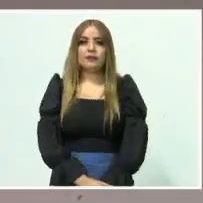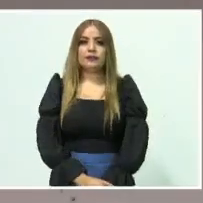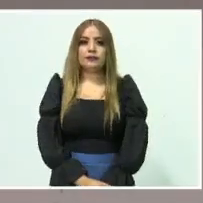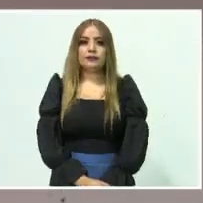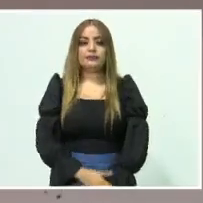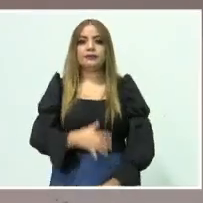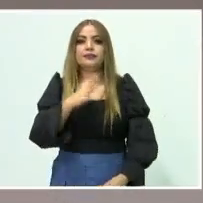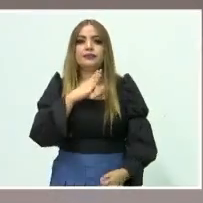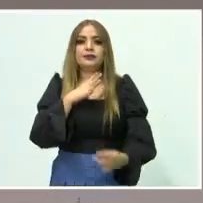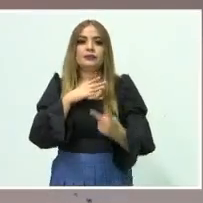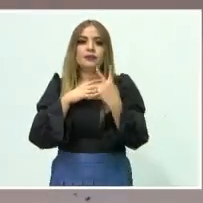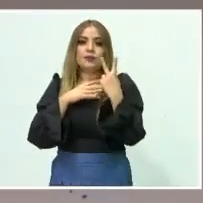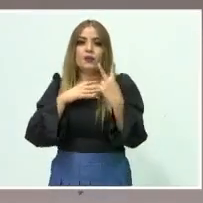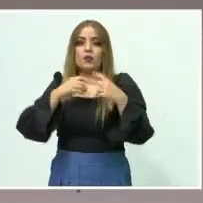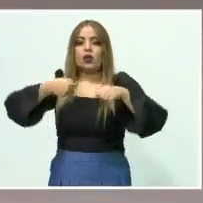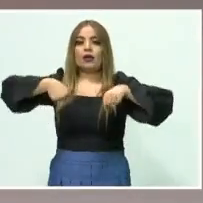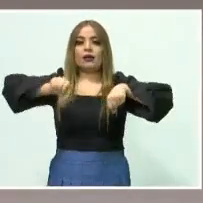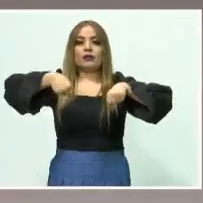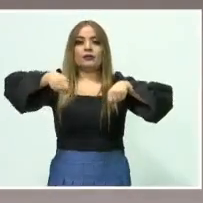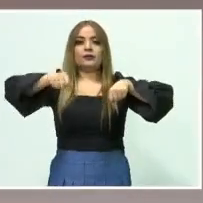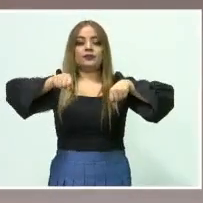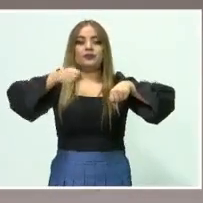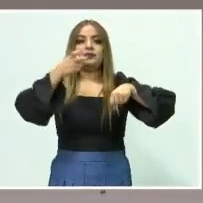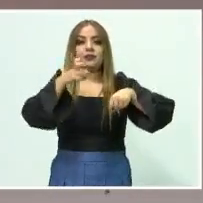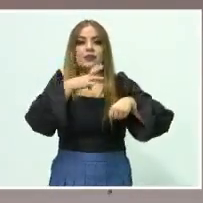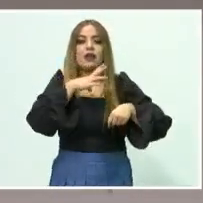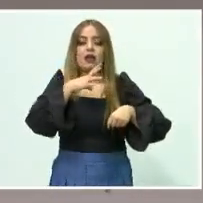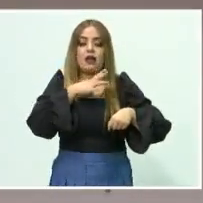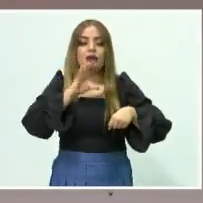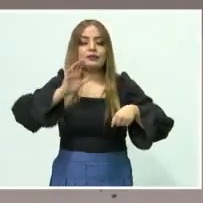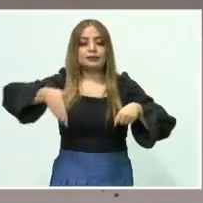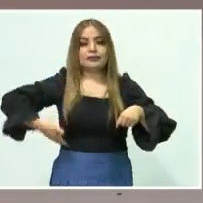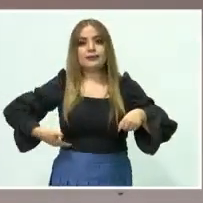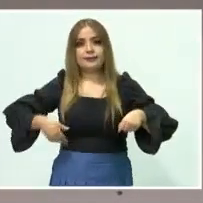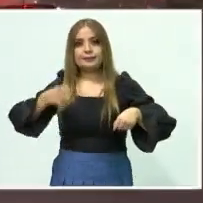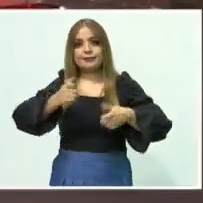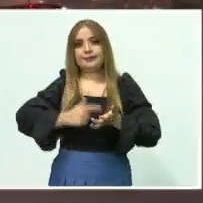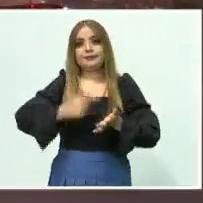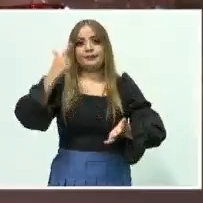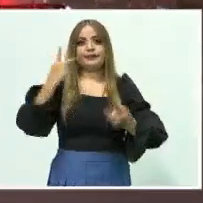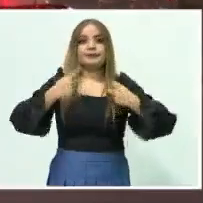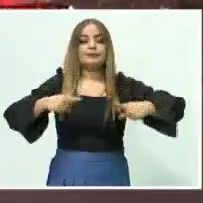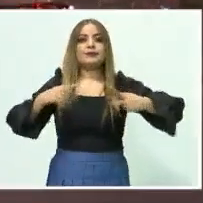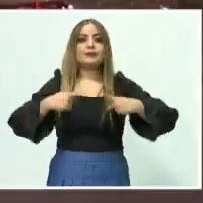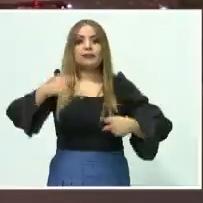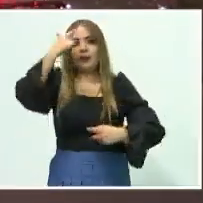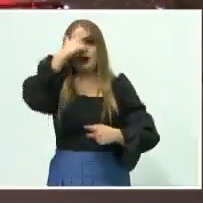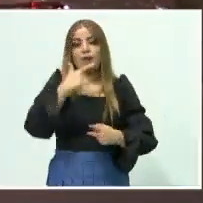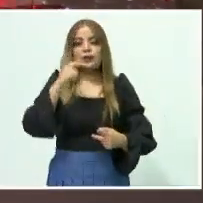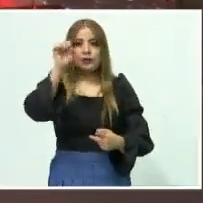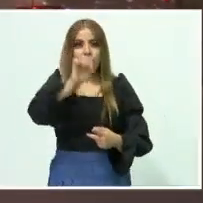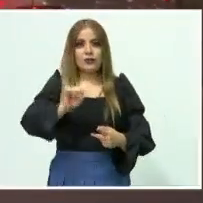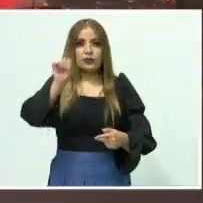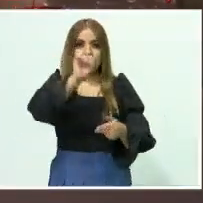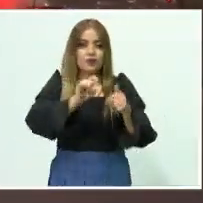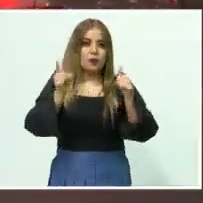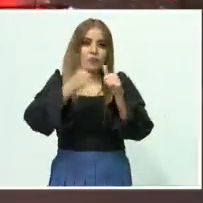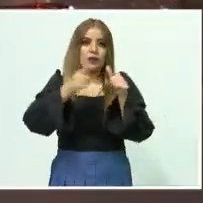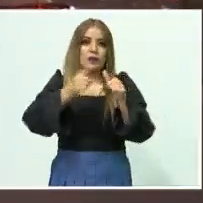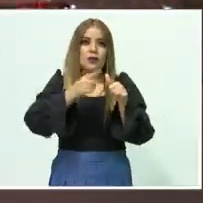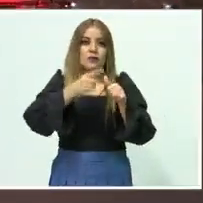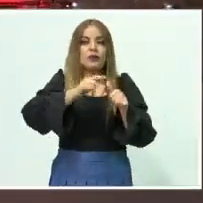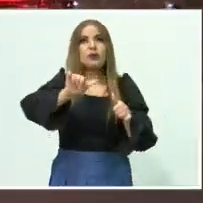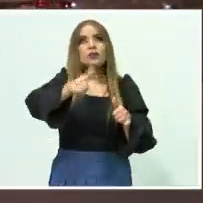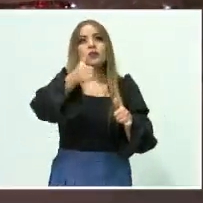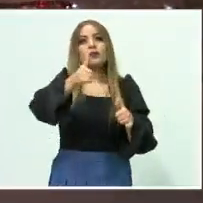Dos percances de motocicletas dejaron personas lesionadas de gravedad durante la noche del sábado. El primero sucedió a las 11 horas